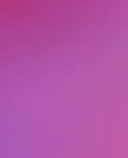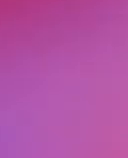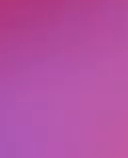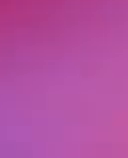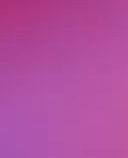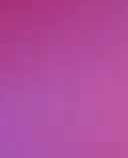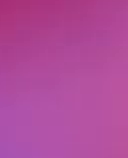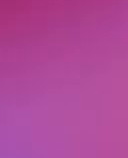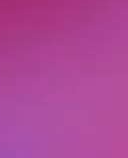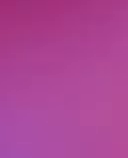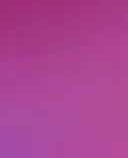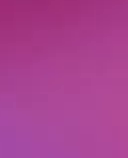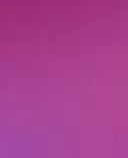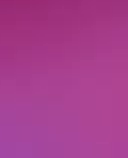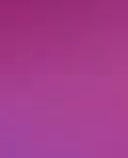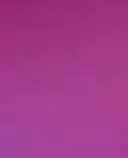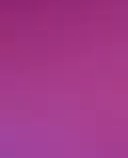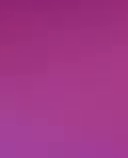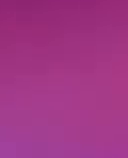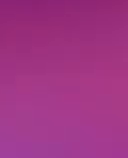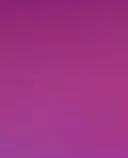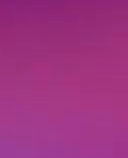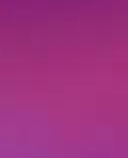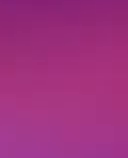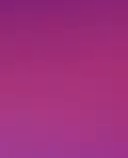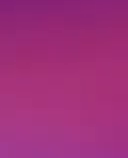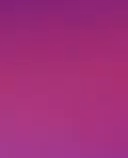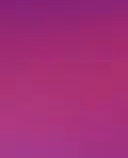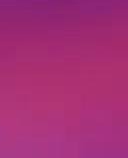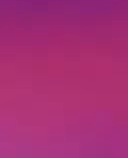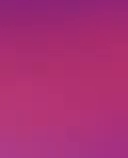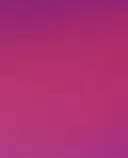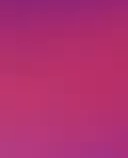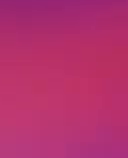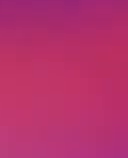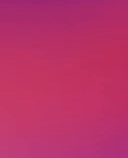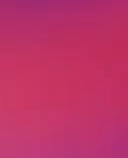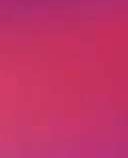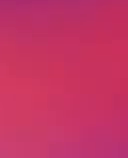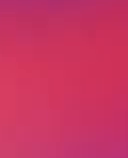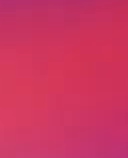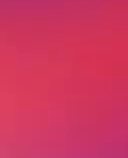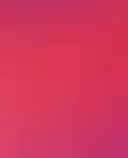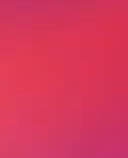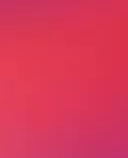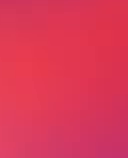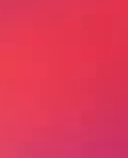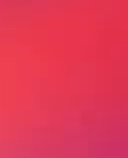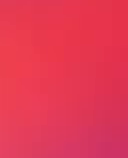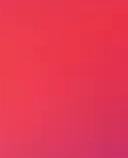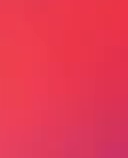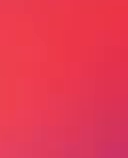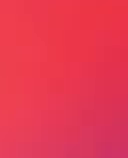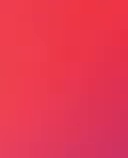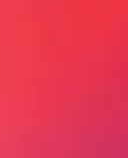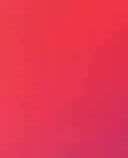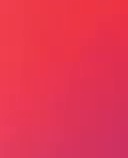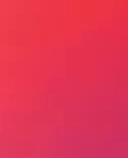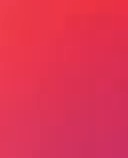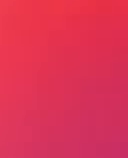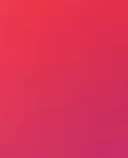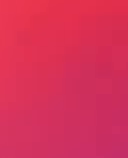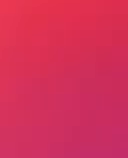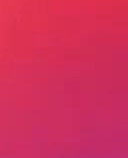Pedagógico a Distancia. El número de teléfono para secundaria es el 55 36 01 71